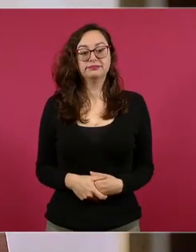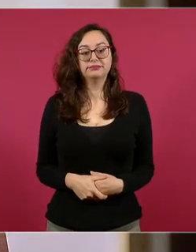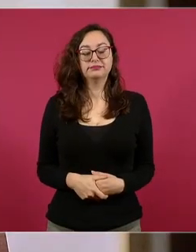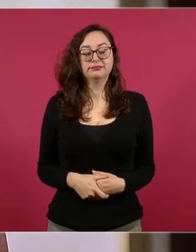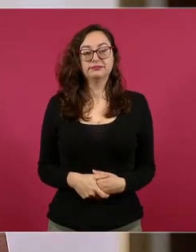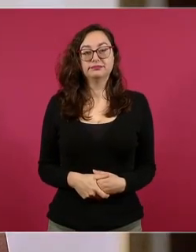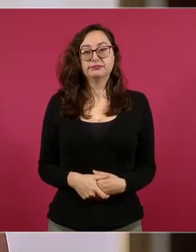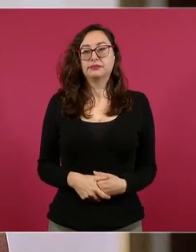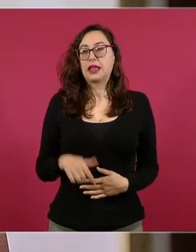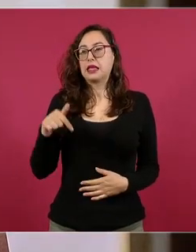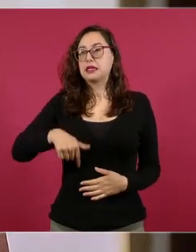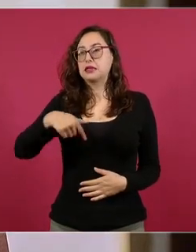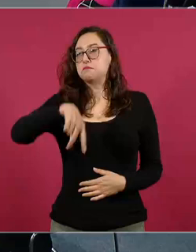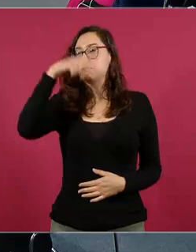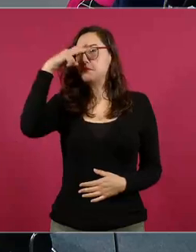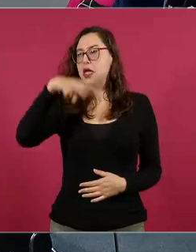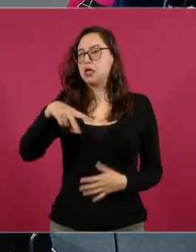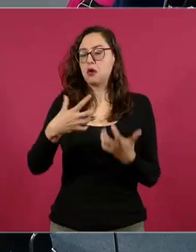Desde